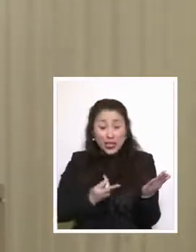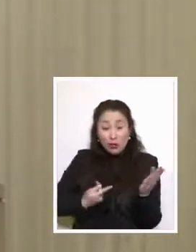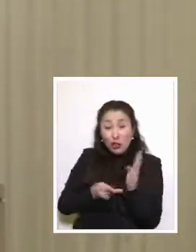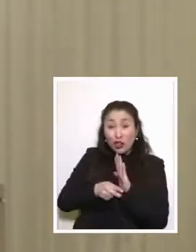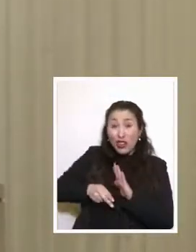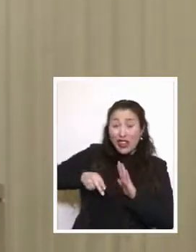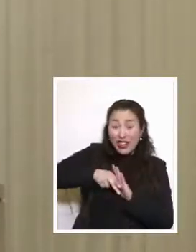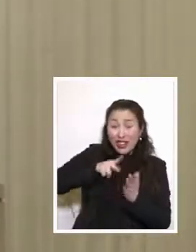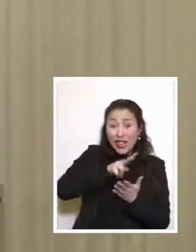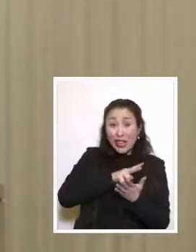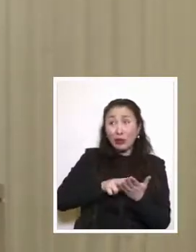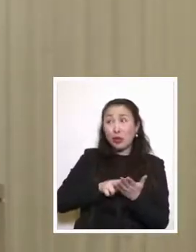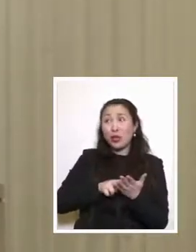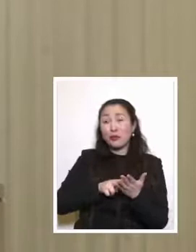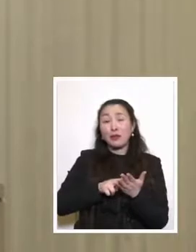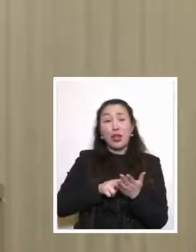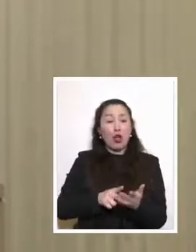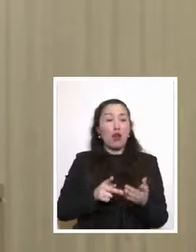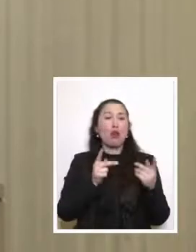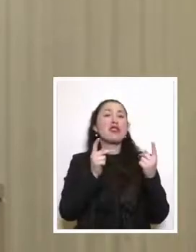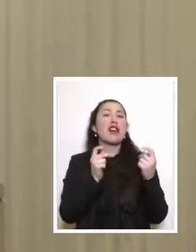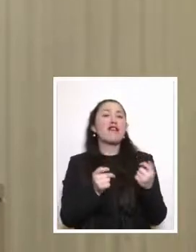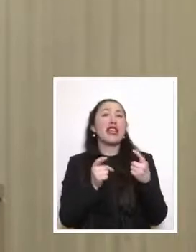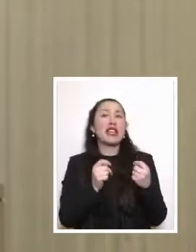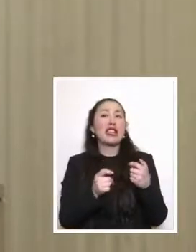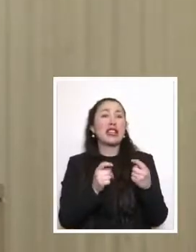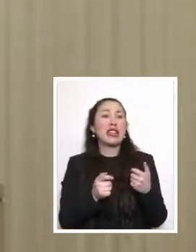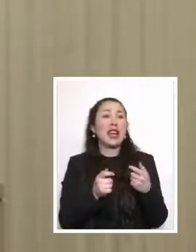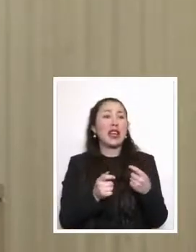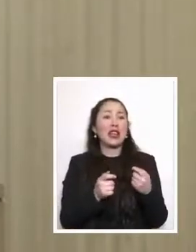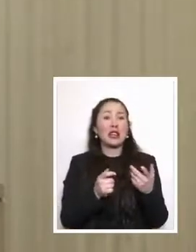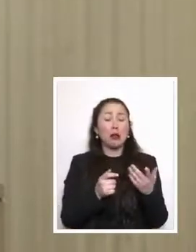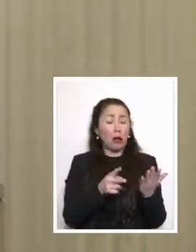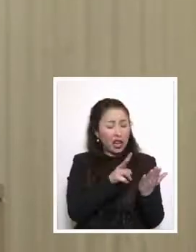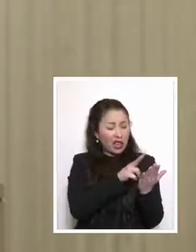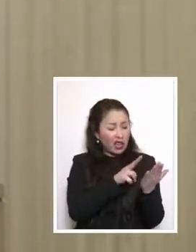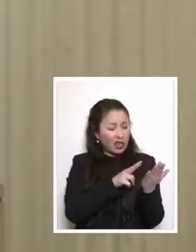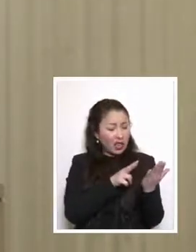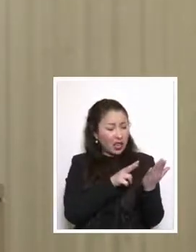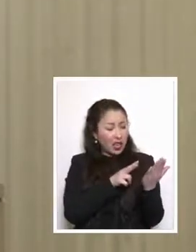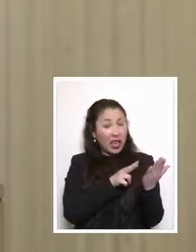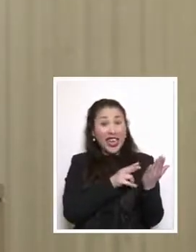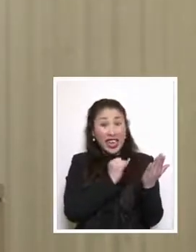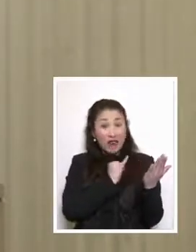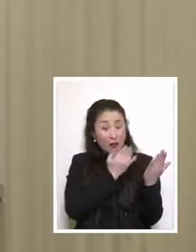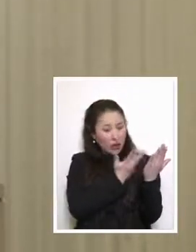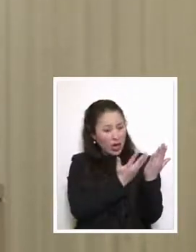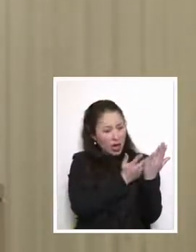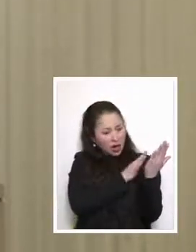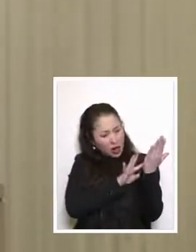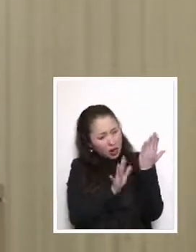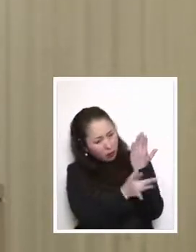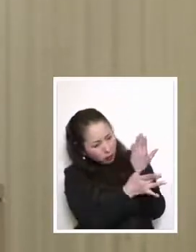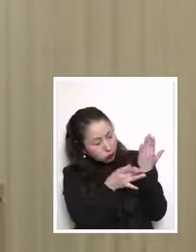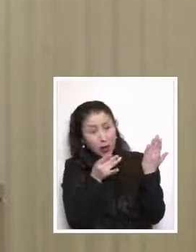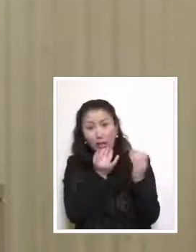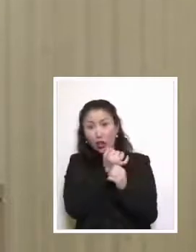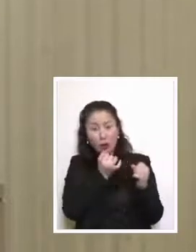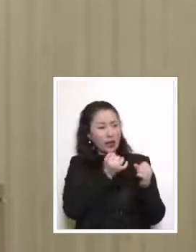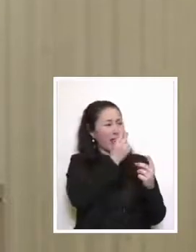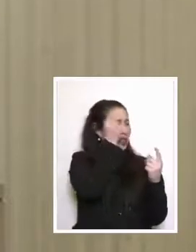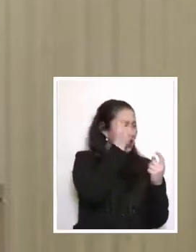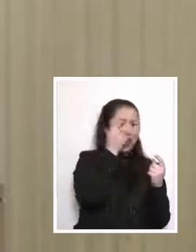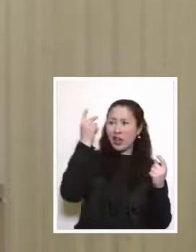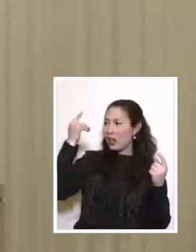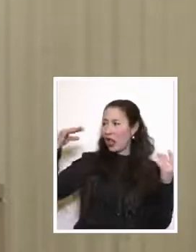alumnos tienen una capacidad lectora, ¿no?, que no les permite inferir información, de conectar ideas, ¿no?,